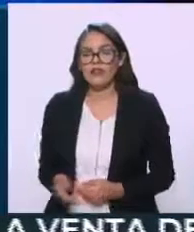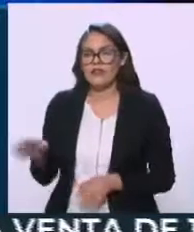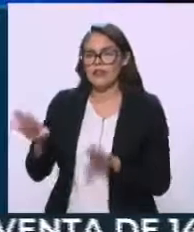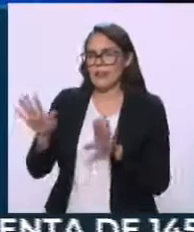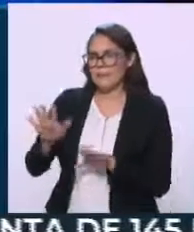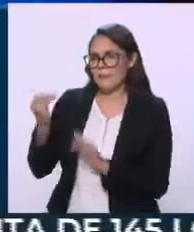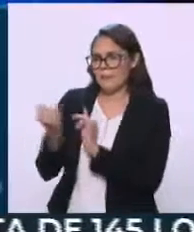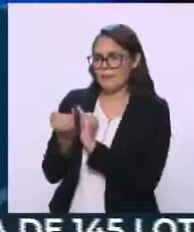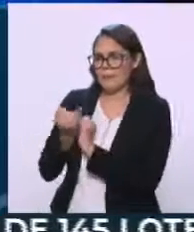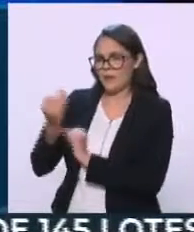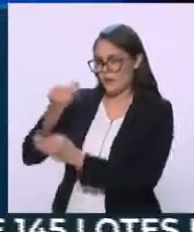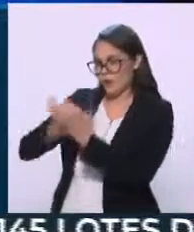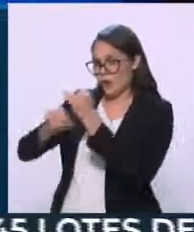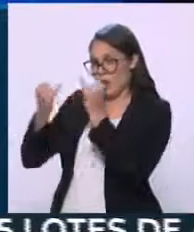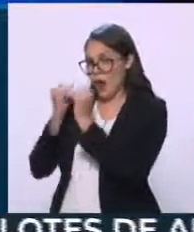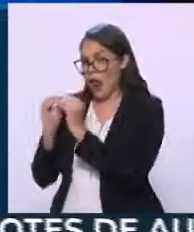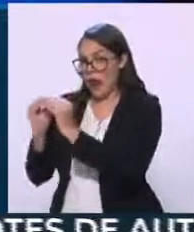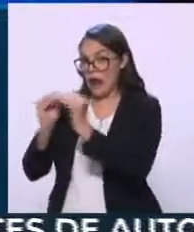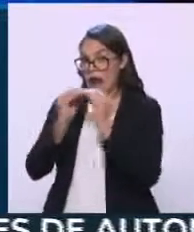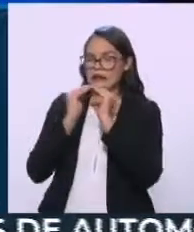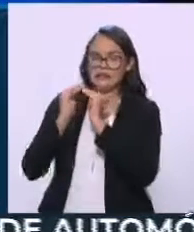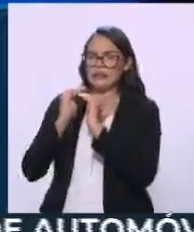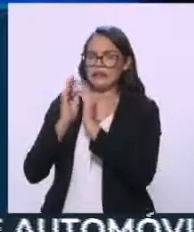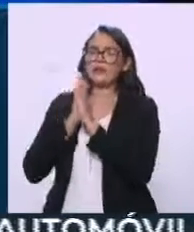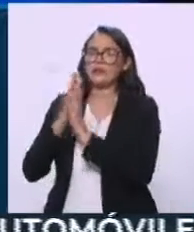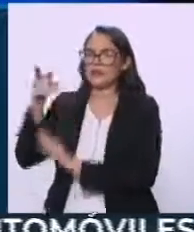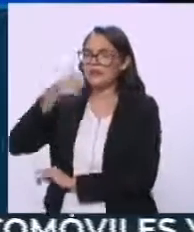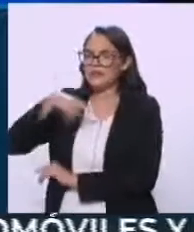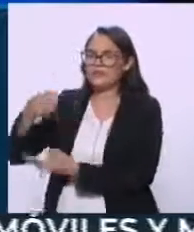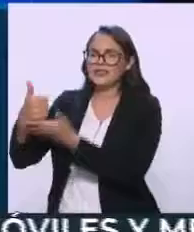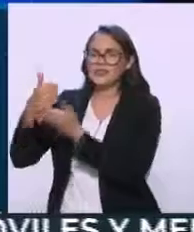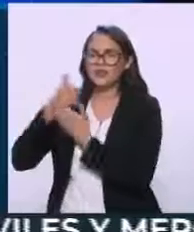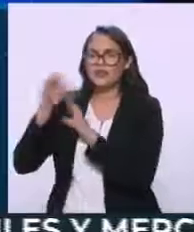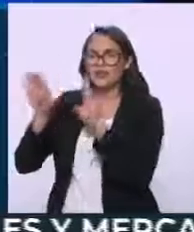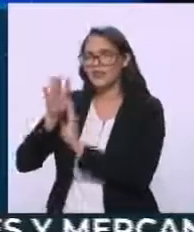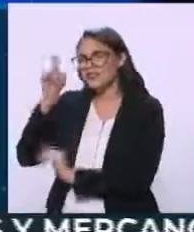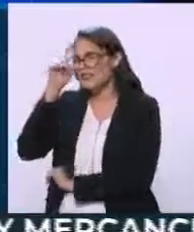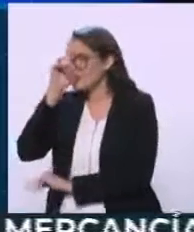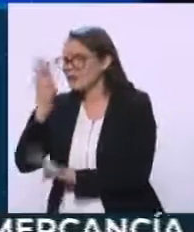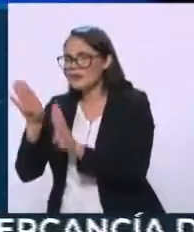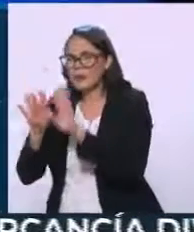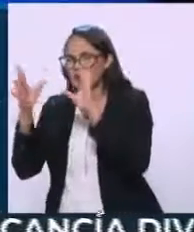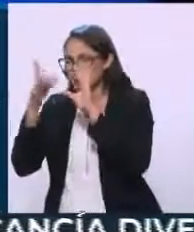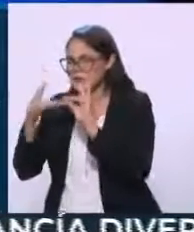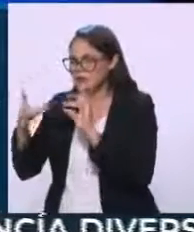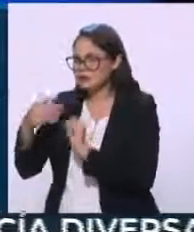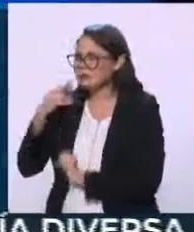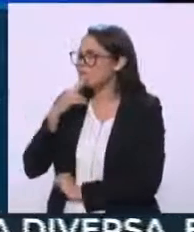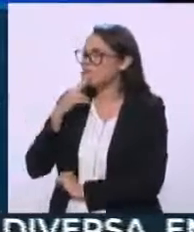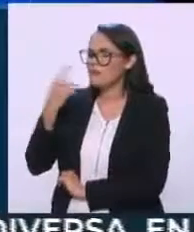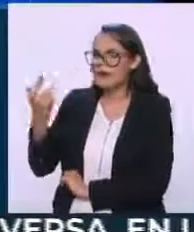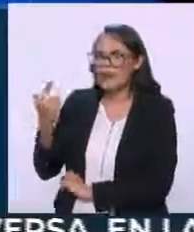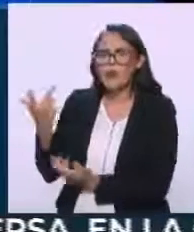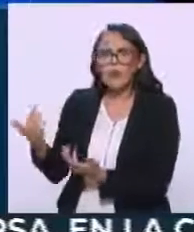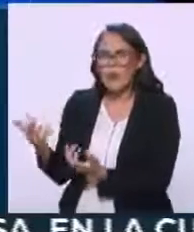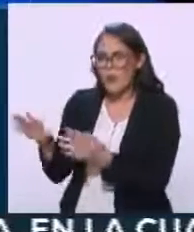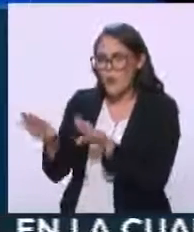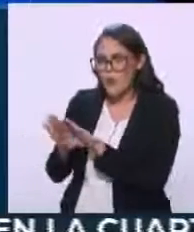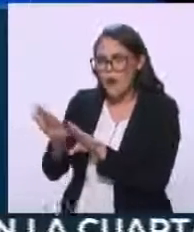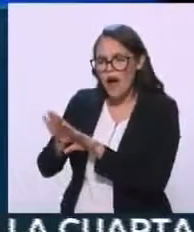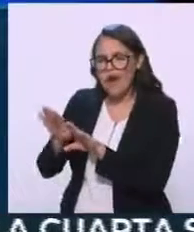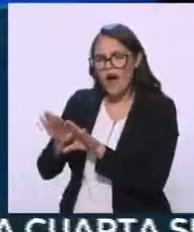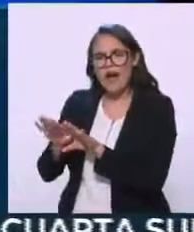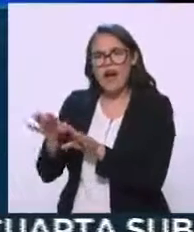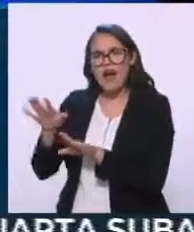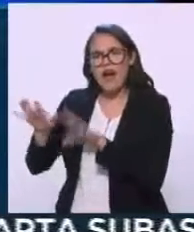como en el mismo sentido. Me gustaría que nos ayudaran a entender un poco cómo es que se dan unos en